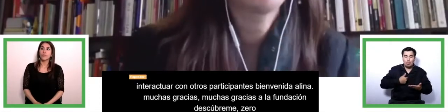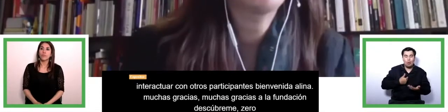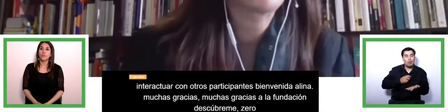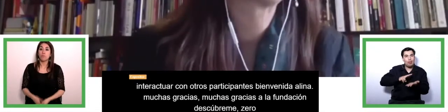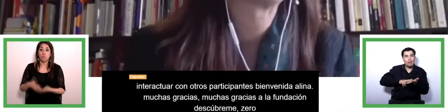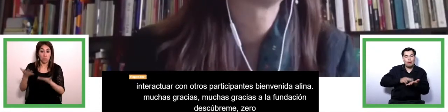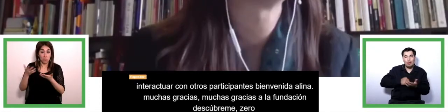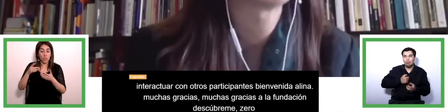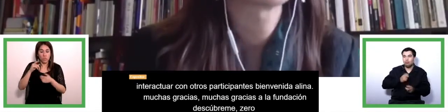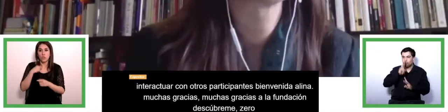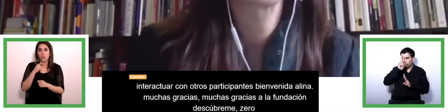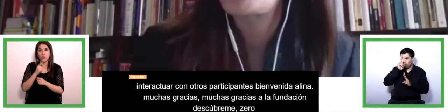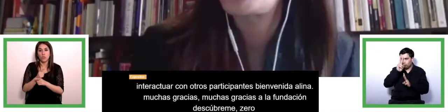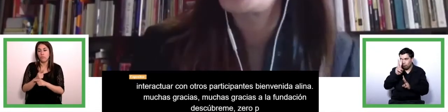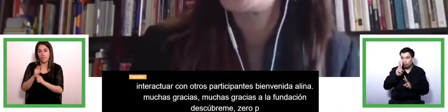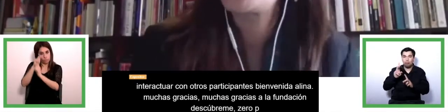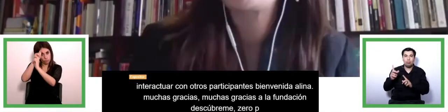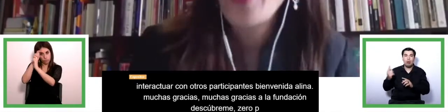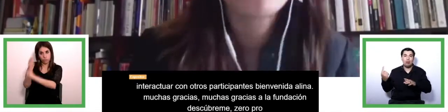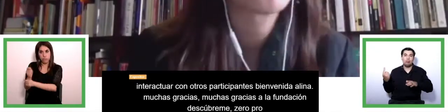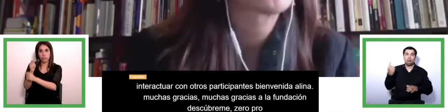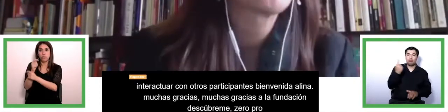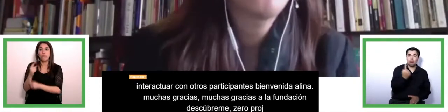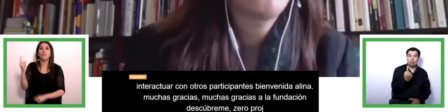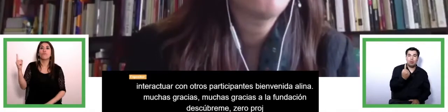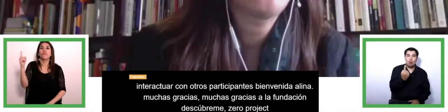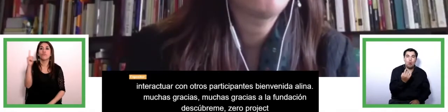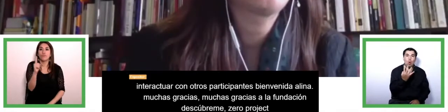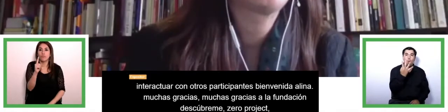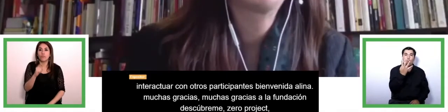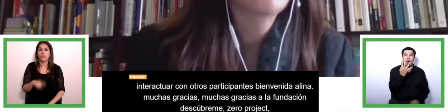honor acompañarlos hoy con cuatro